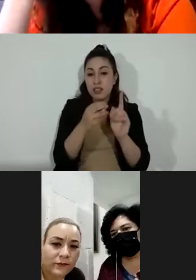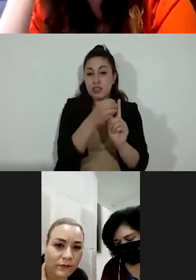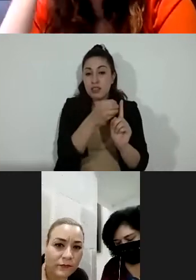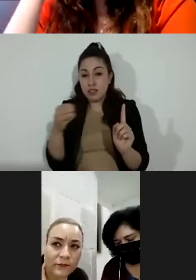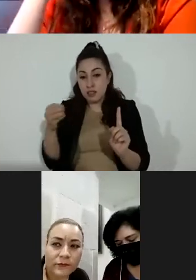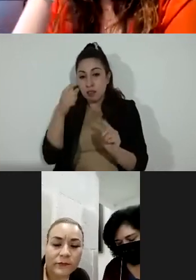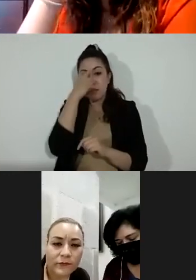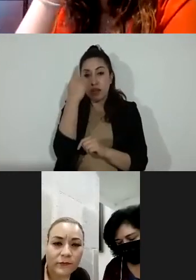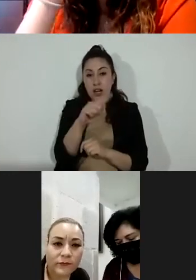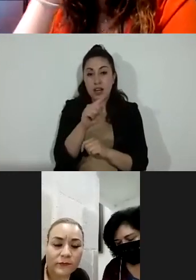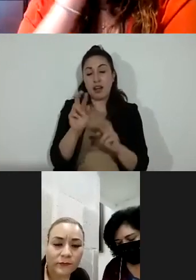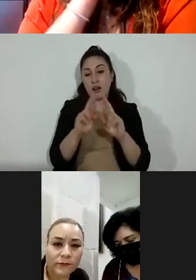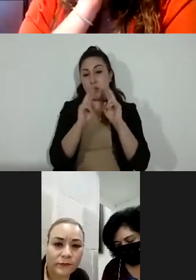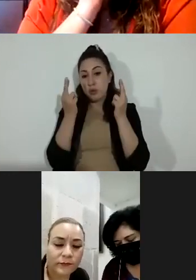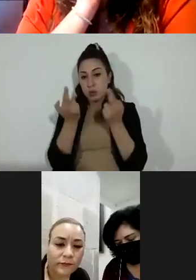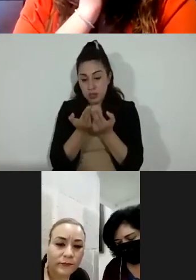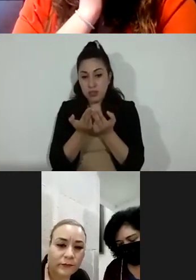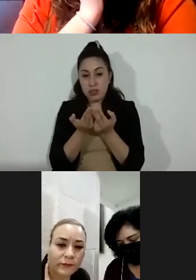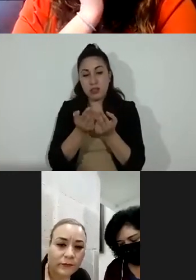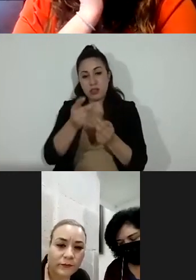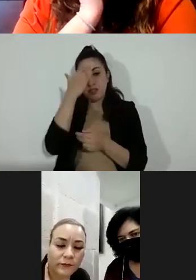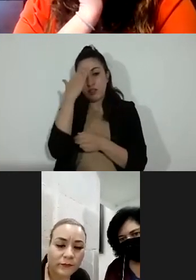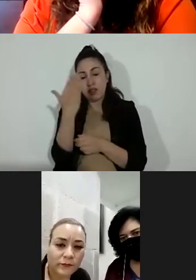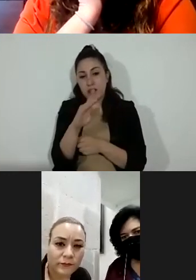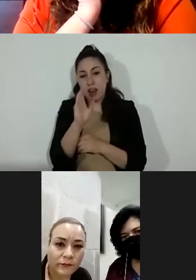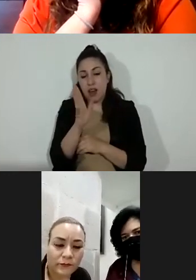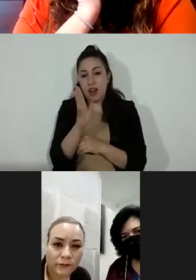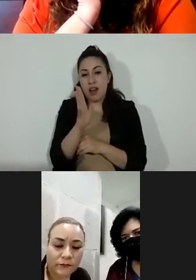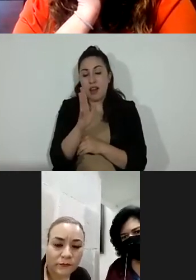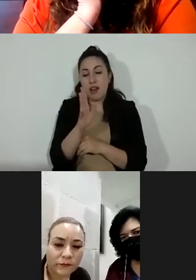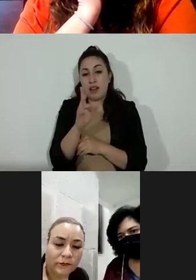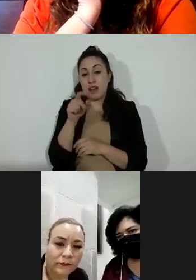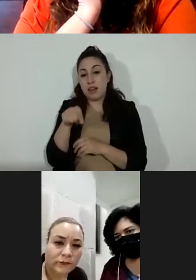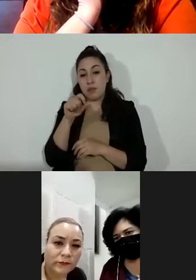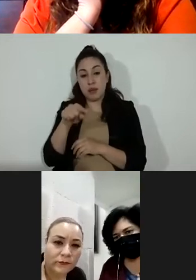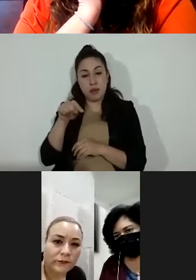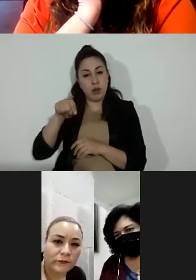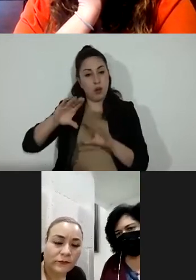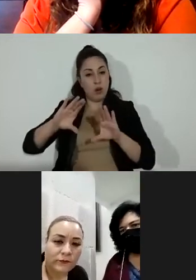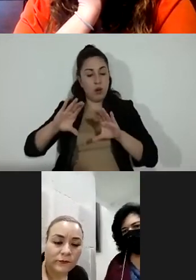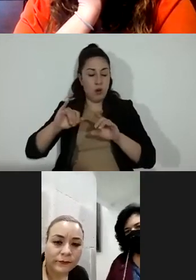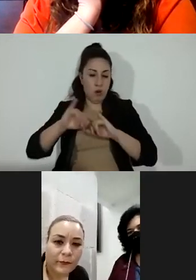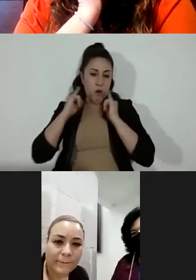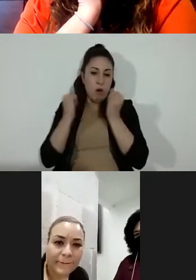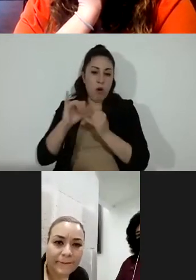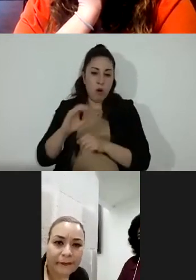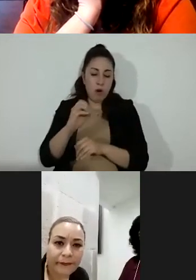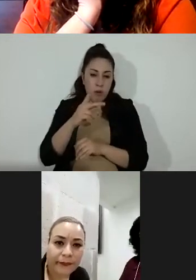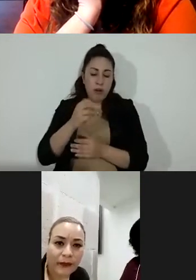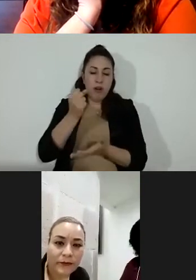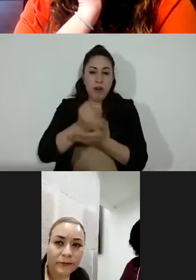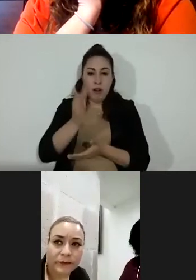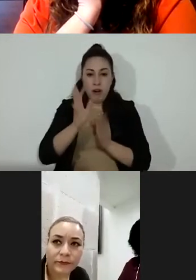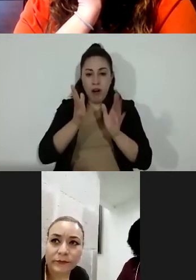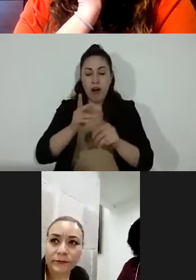sesionar, que como está establecido y este mismo órgano colegiado lo aprobó, que fueran